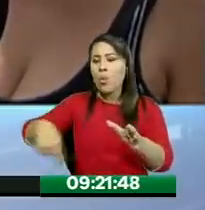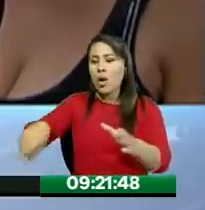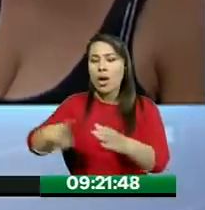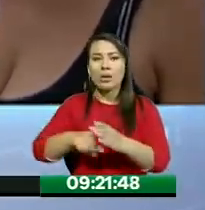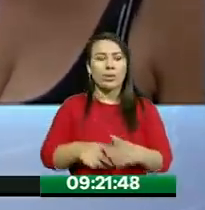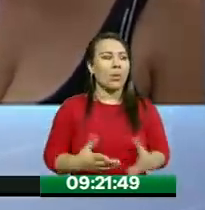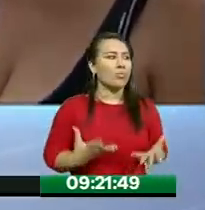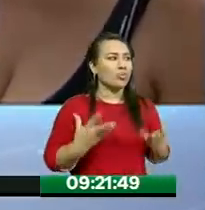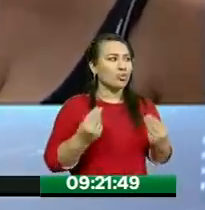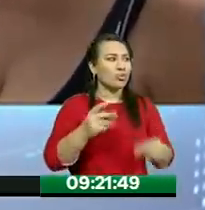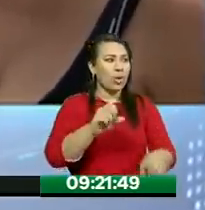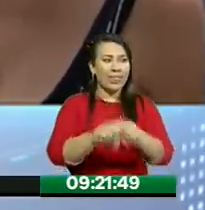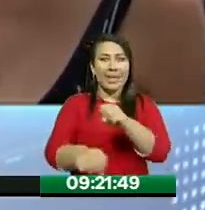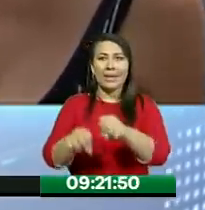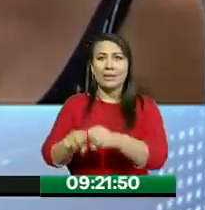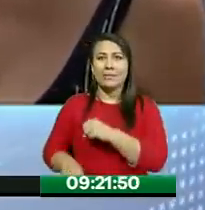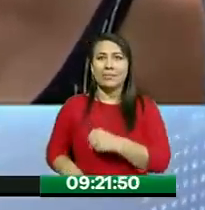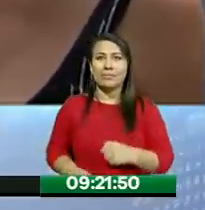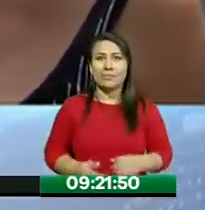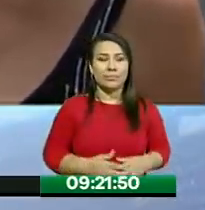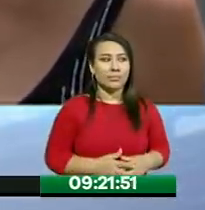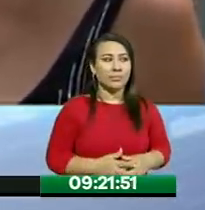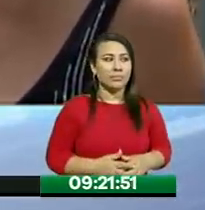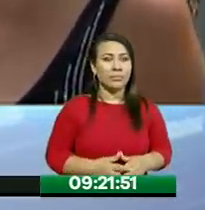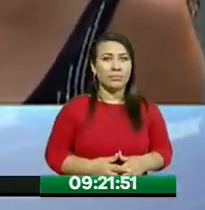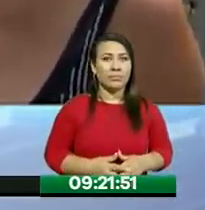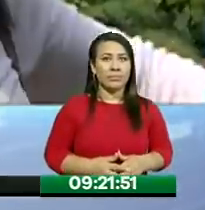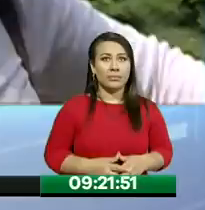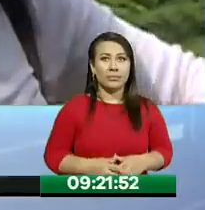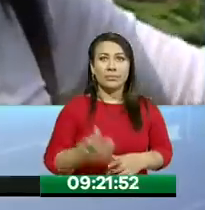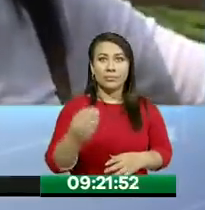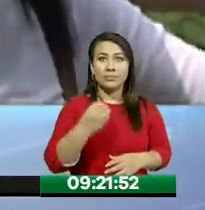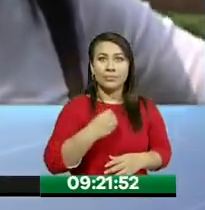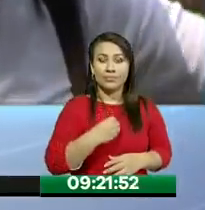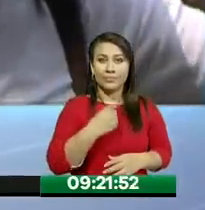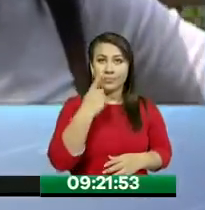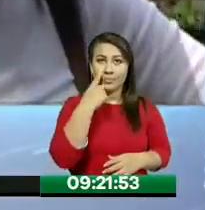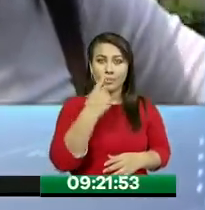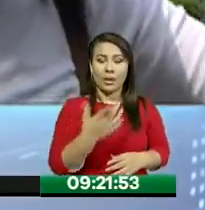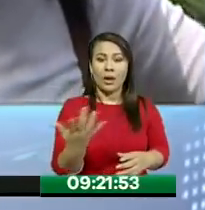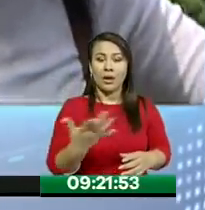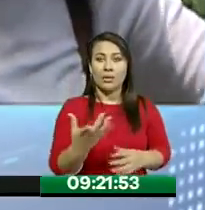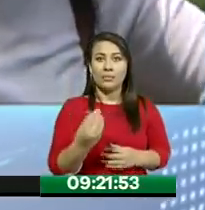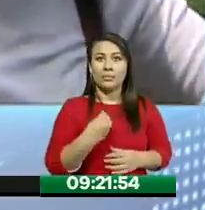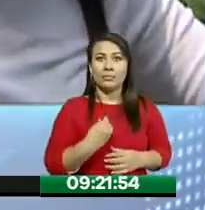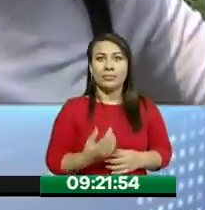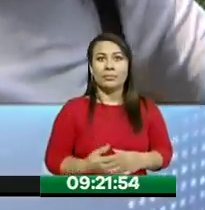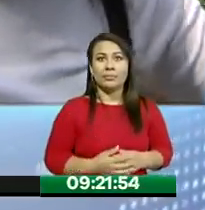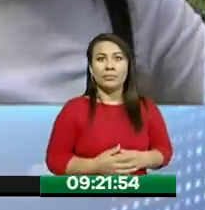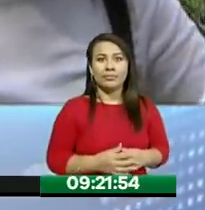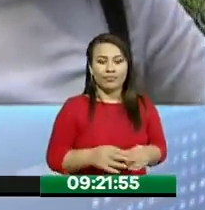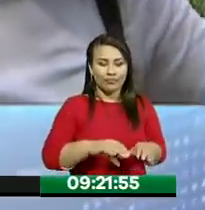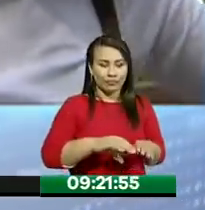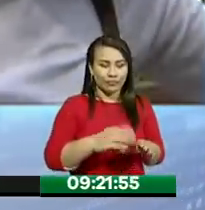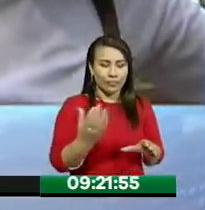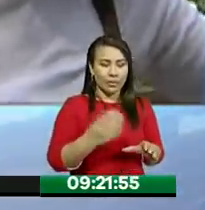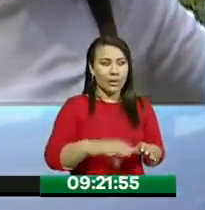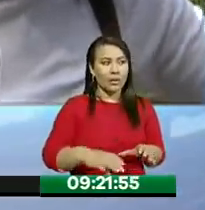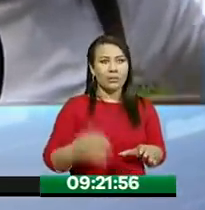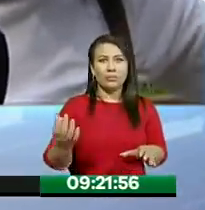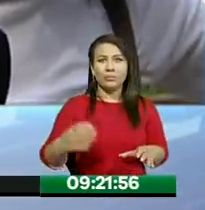encontrar varios paquetes donde se realizó la prueba preliminar homologada, dando